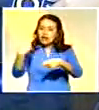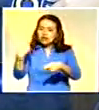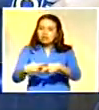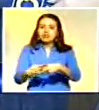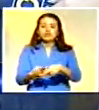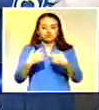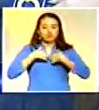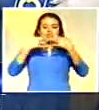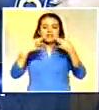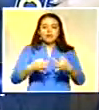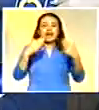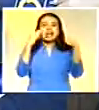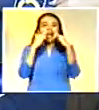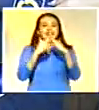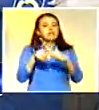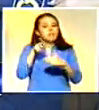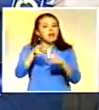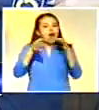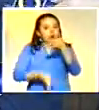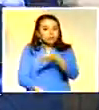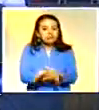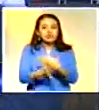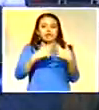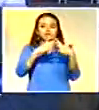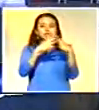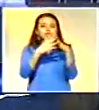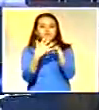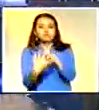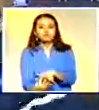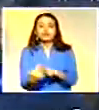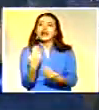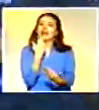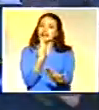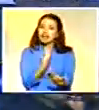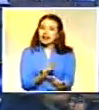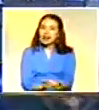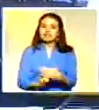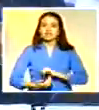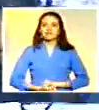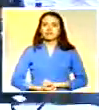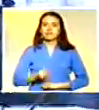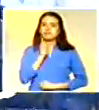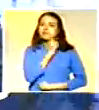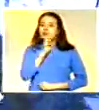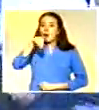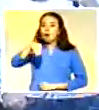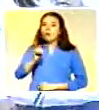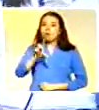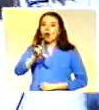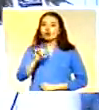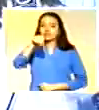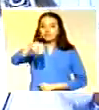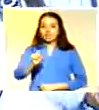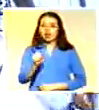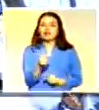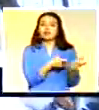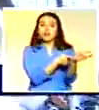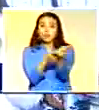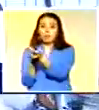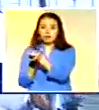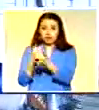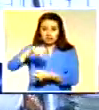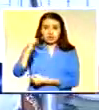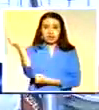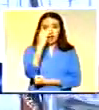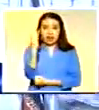que las casas se van a seguir cayendo en ese sector. Muchísimas gracias. Entonces, Teniente Coronel Jorge Molina, Teniente Coronel de los Bomberos